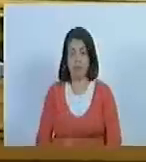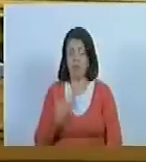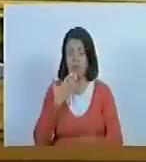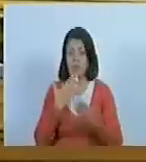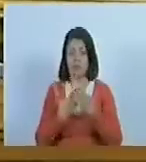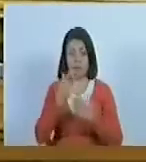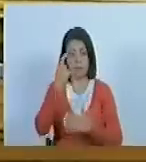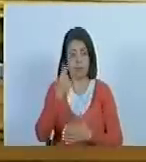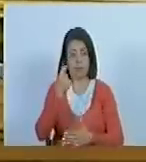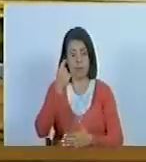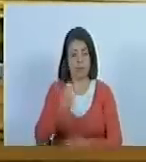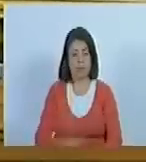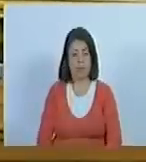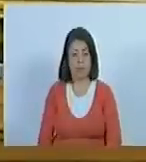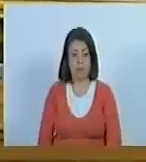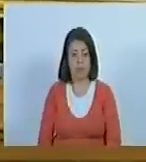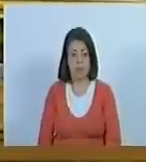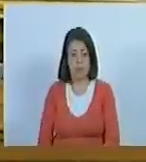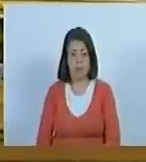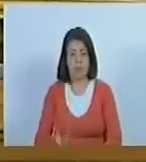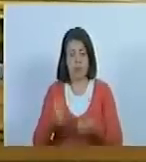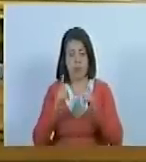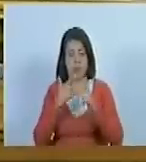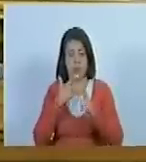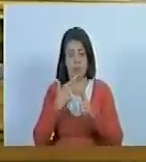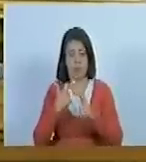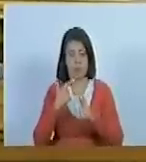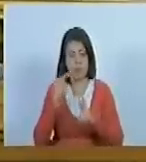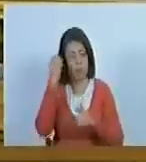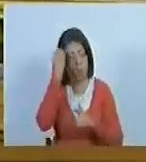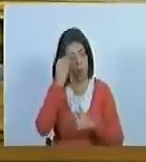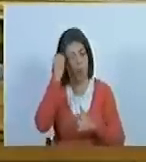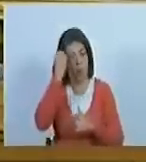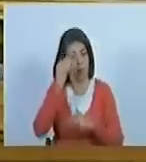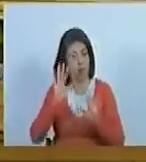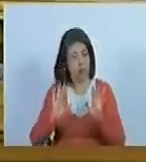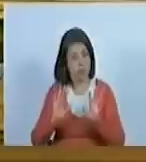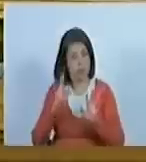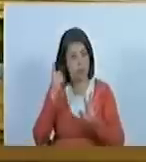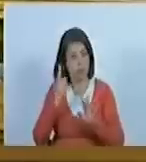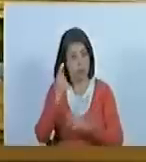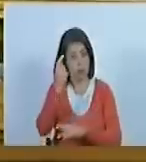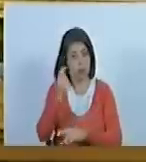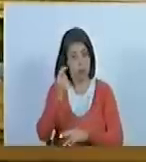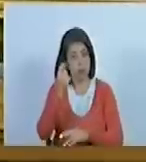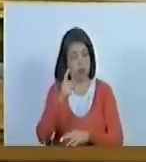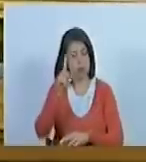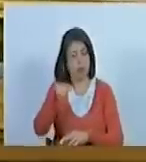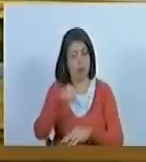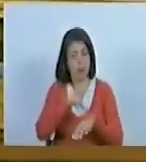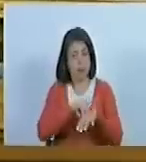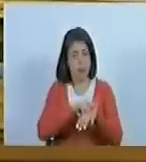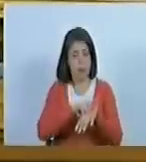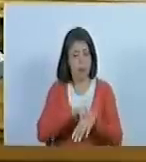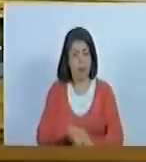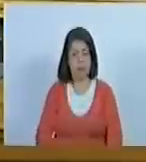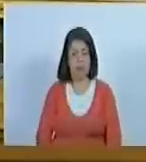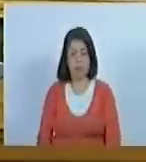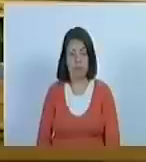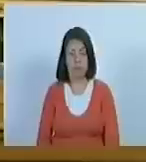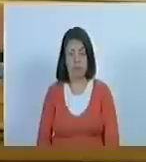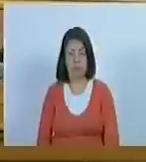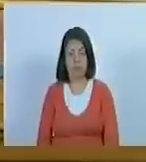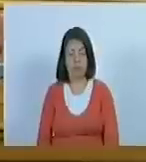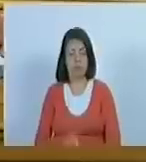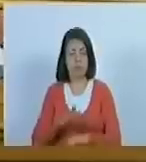Gracias, diputado. Permítame hacer una consideración, no solo como diputado, sino también como médico,